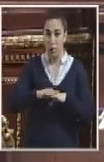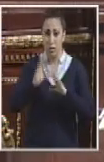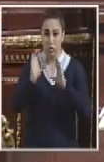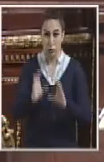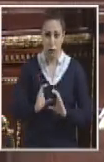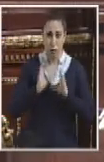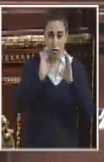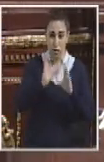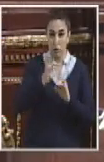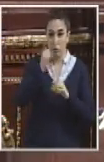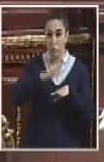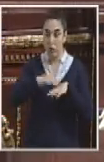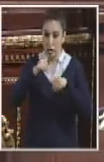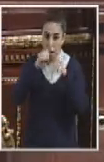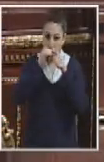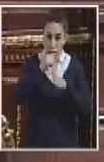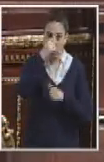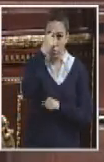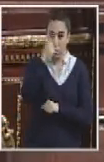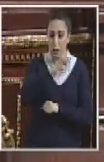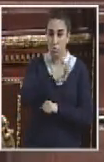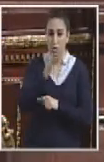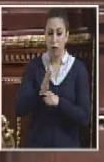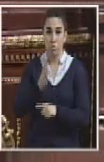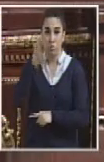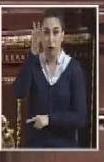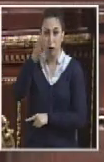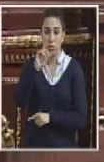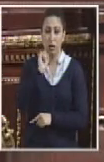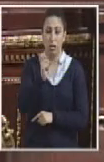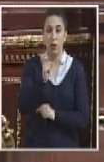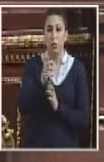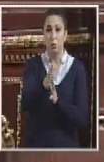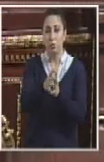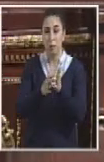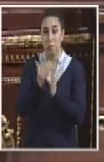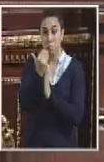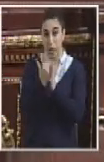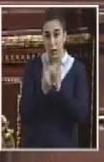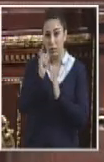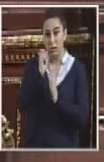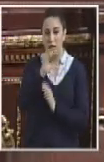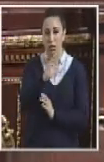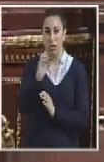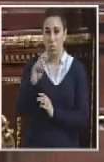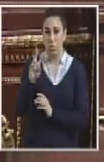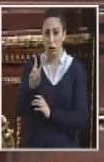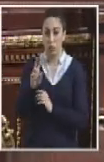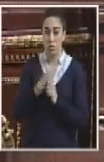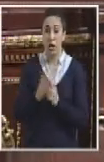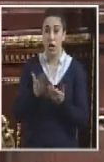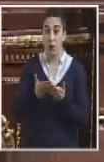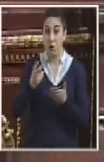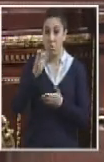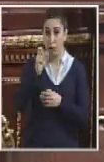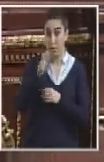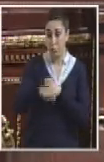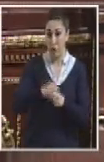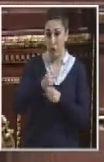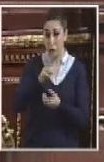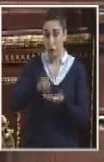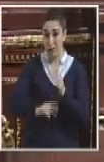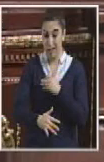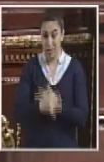e inversiones necesarias para un futuro sostenible con bajas emisiones de carbono. En este mismo año, también en el seno de